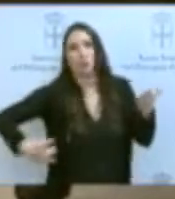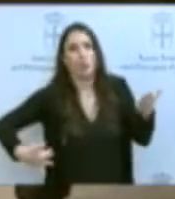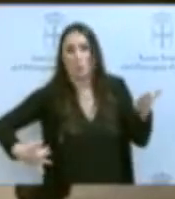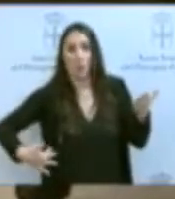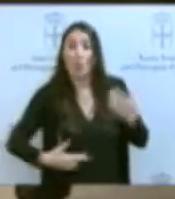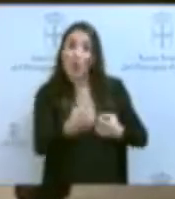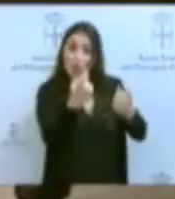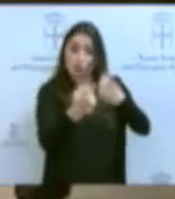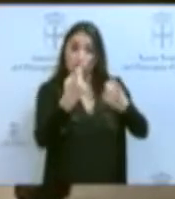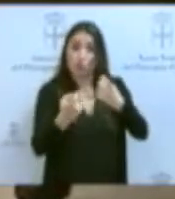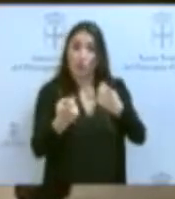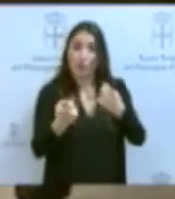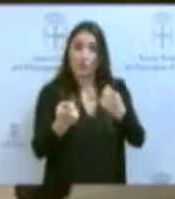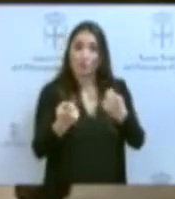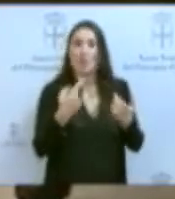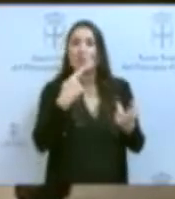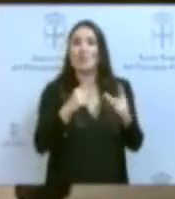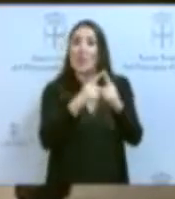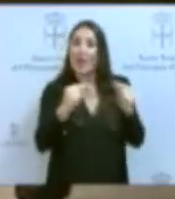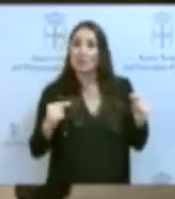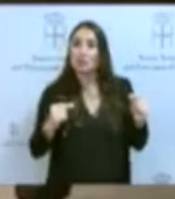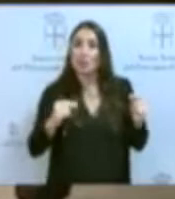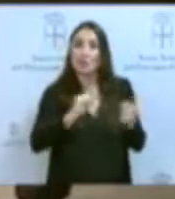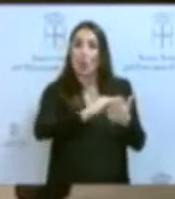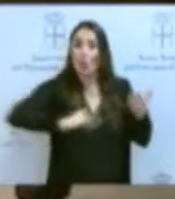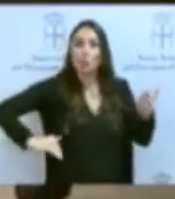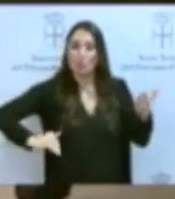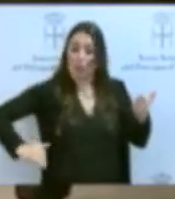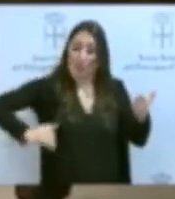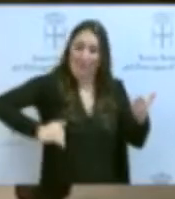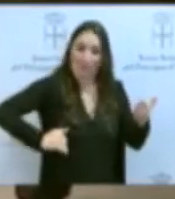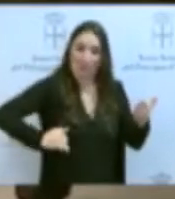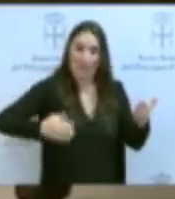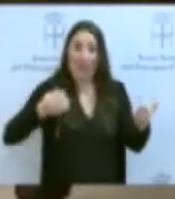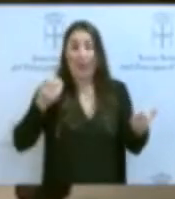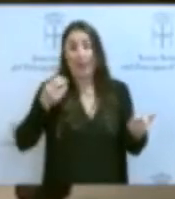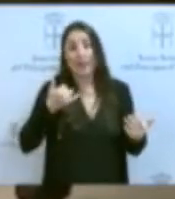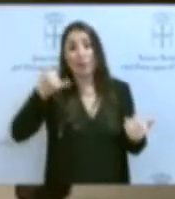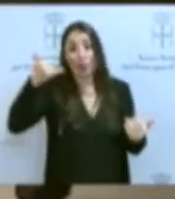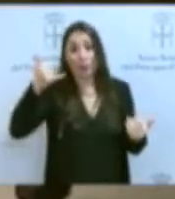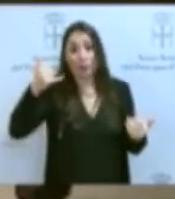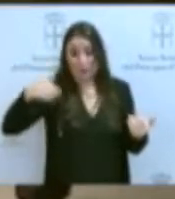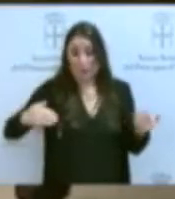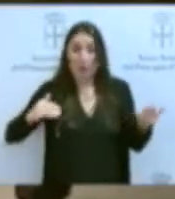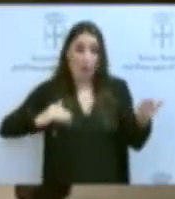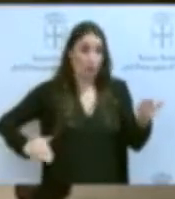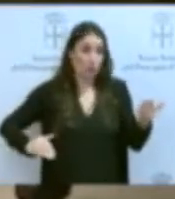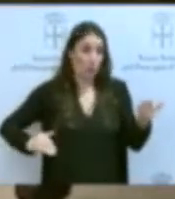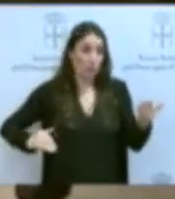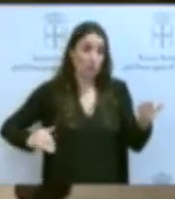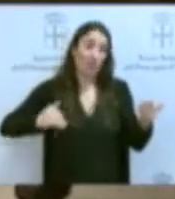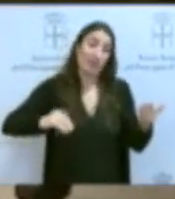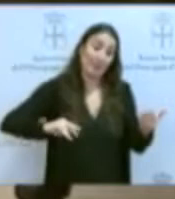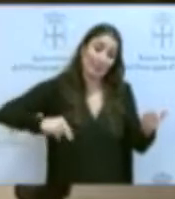consultora situaba Asturias en el penúltimo puesto, solo por encima de La Rioja, en cuanto a empleo ofrecido a